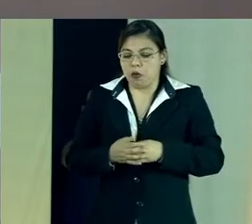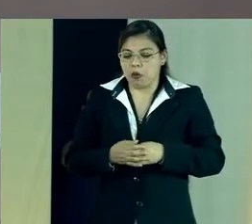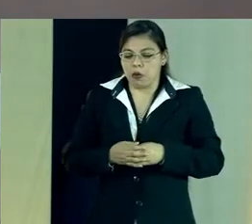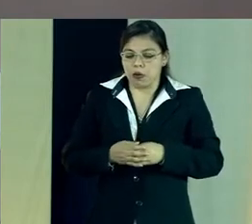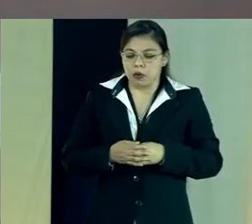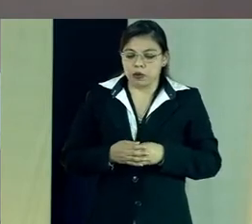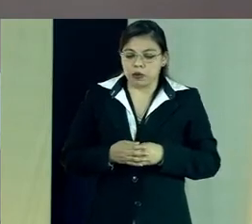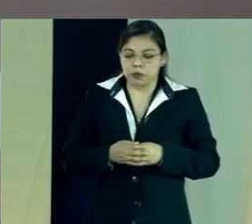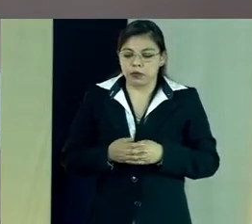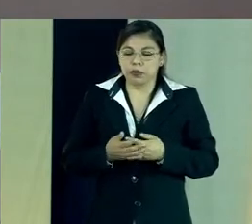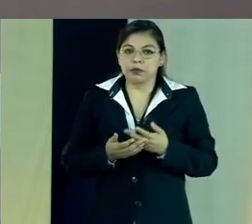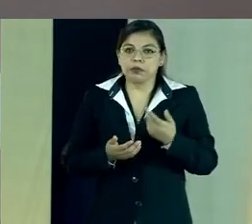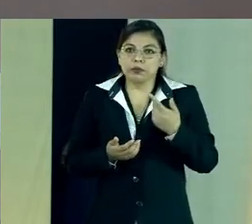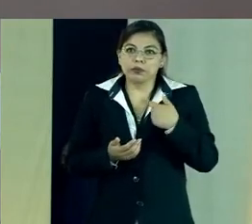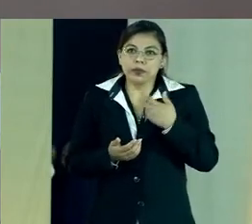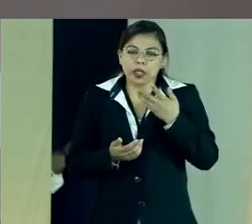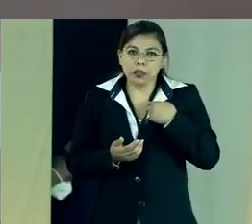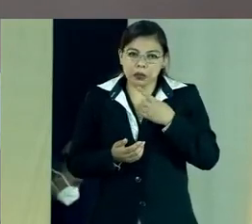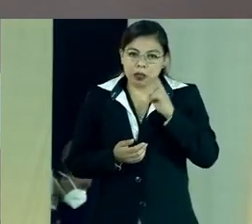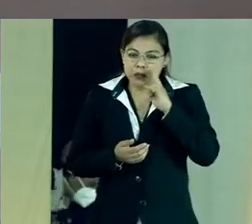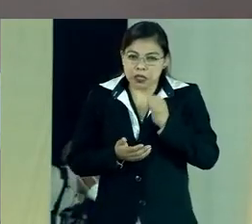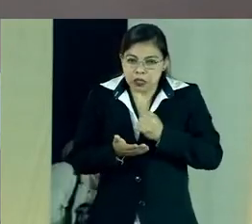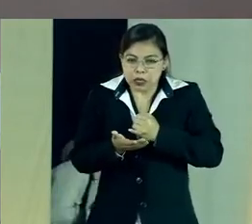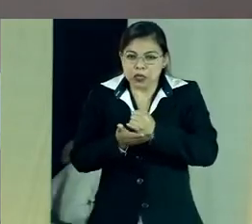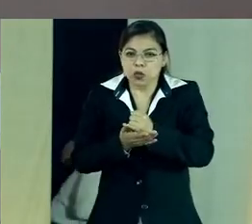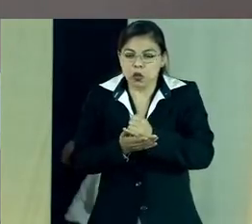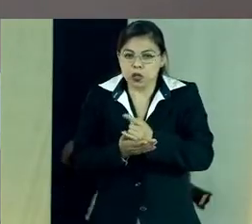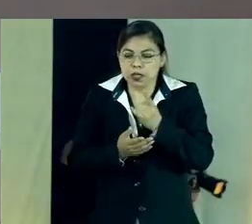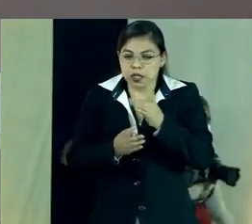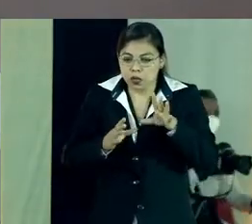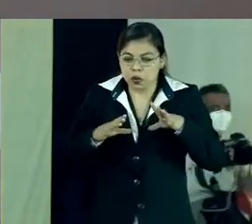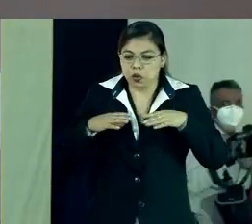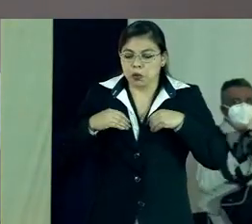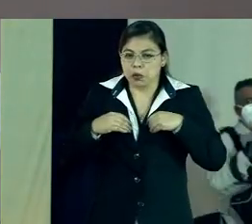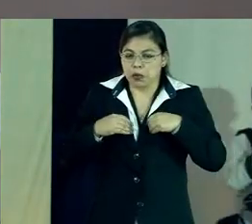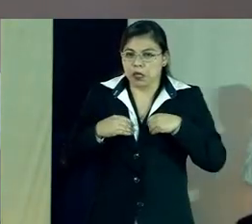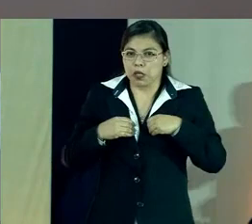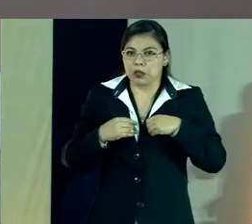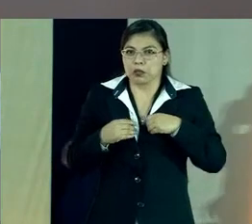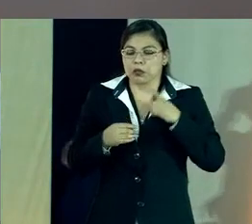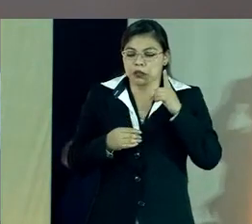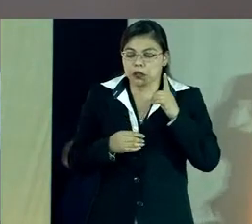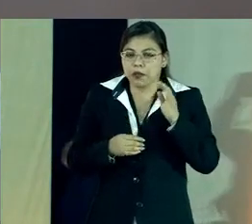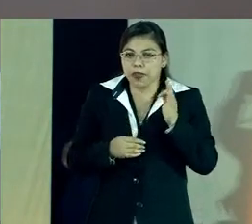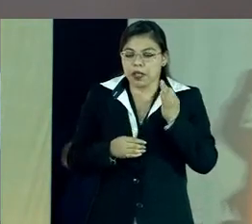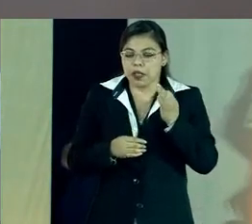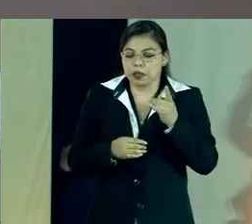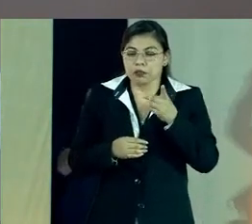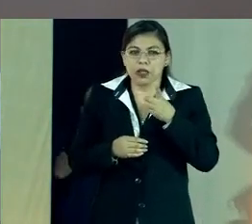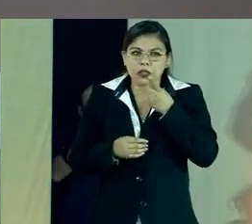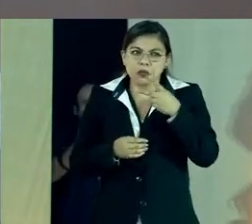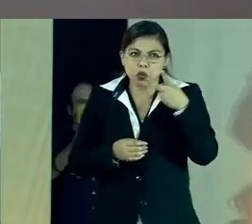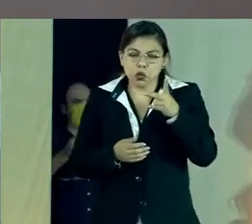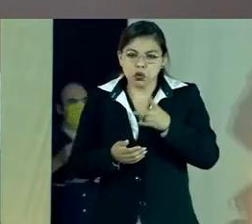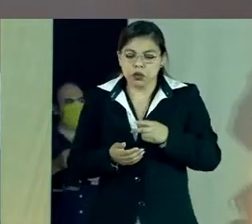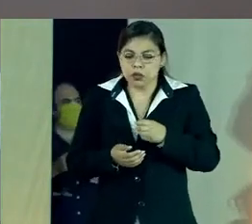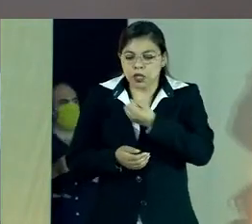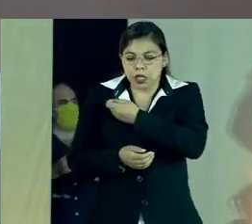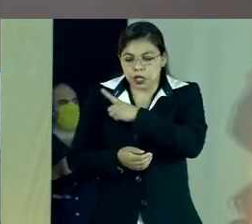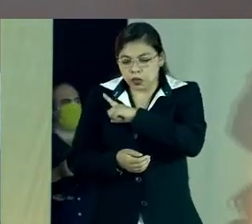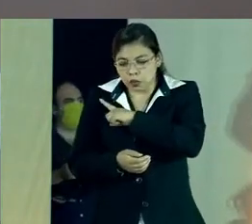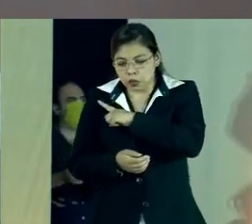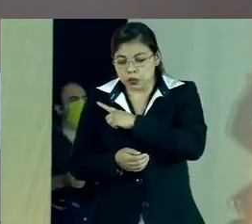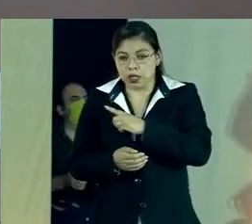las prioridades y decisiones que toma una sociedad determinan la salud y la